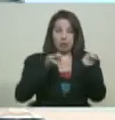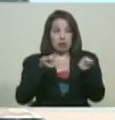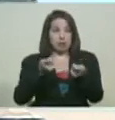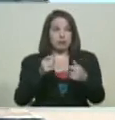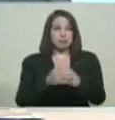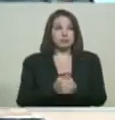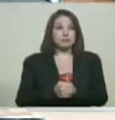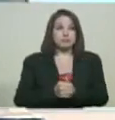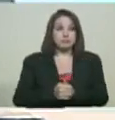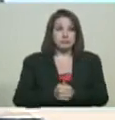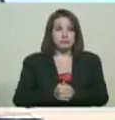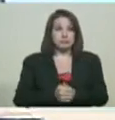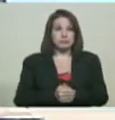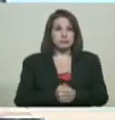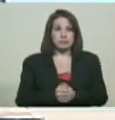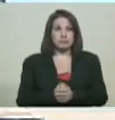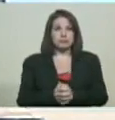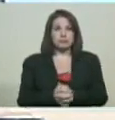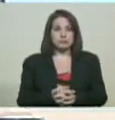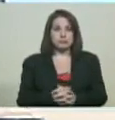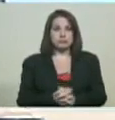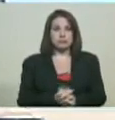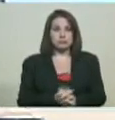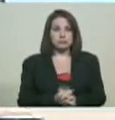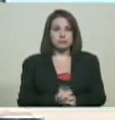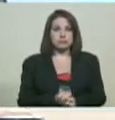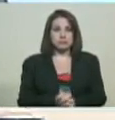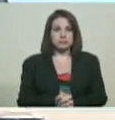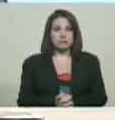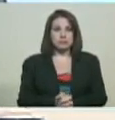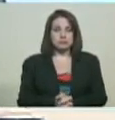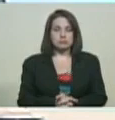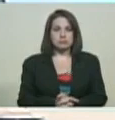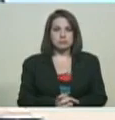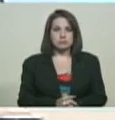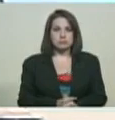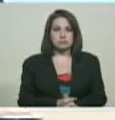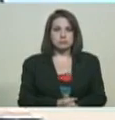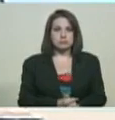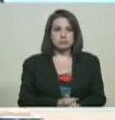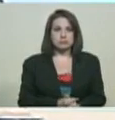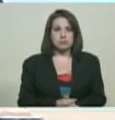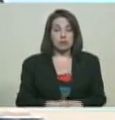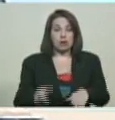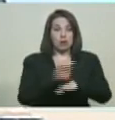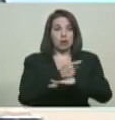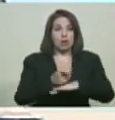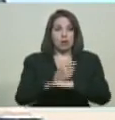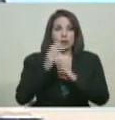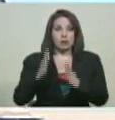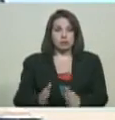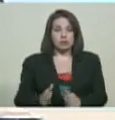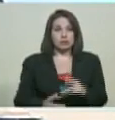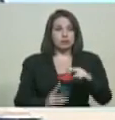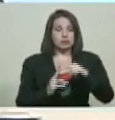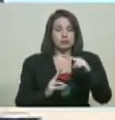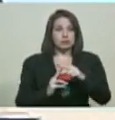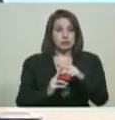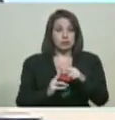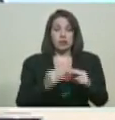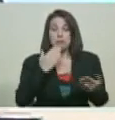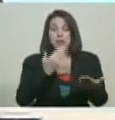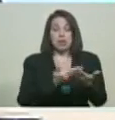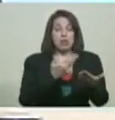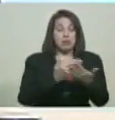uno de ellos dijo el gobernador barreto sira y la gobernadora del táchira dijeron les pedimos a maduro que